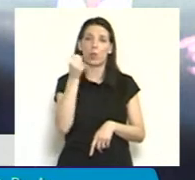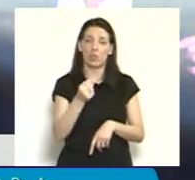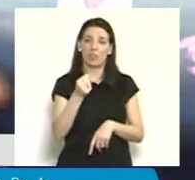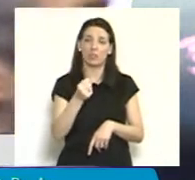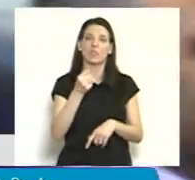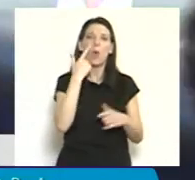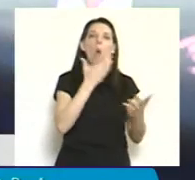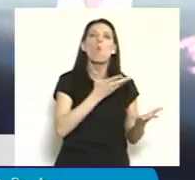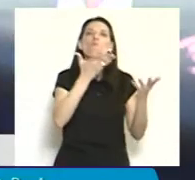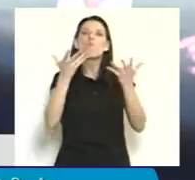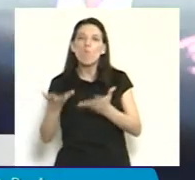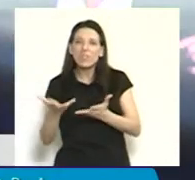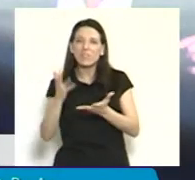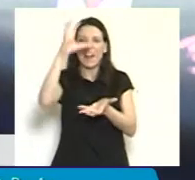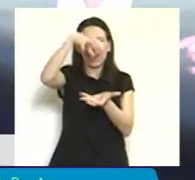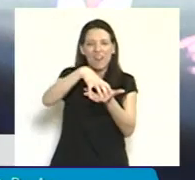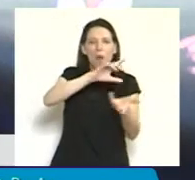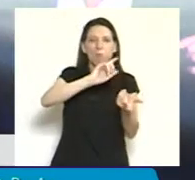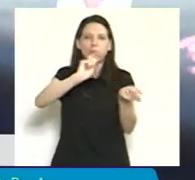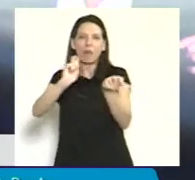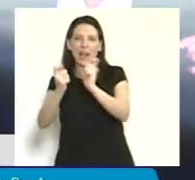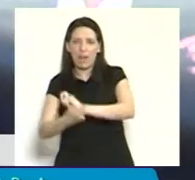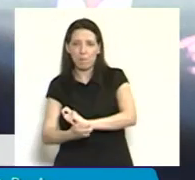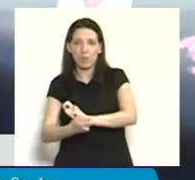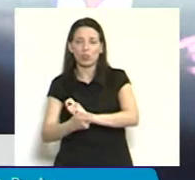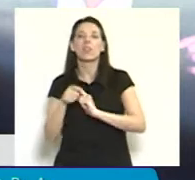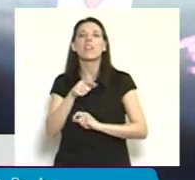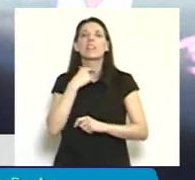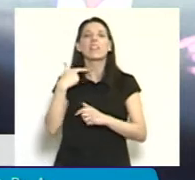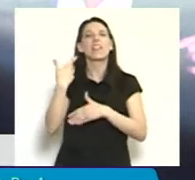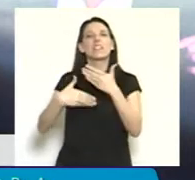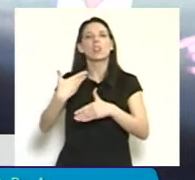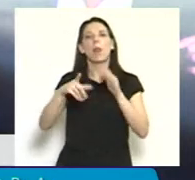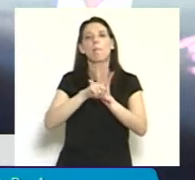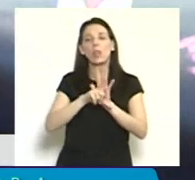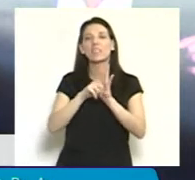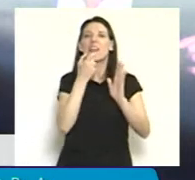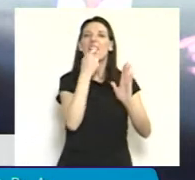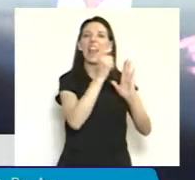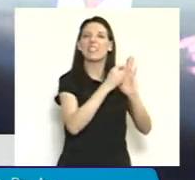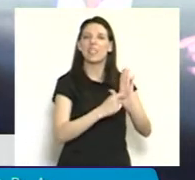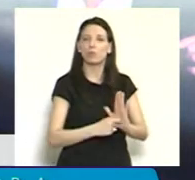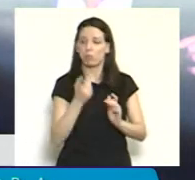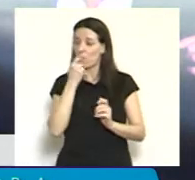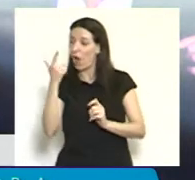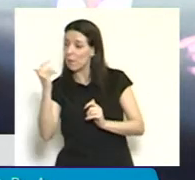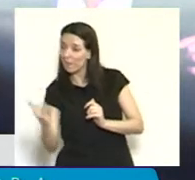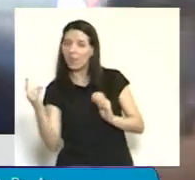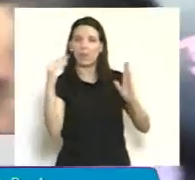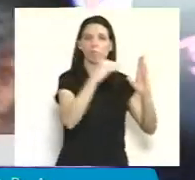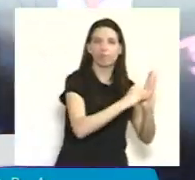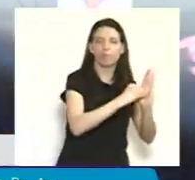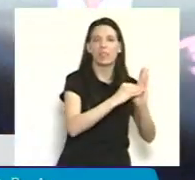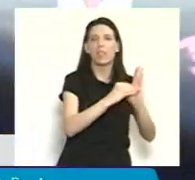la transformación que sufre el organismo. Estos son desarrollar políticas de registración, control, fiscalización sobre